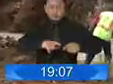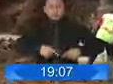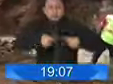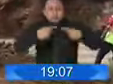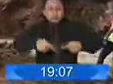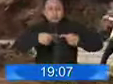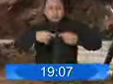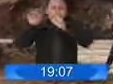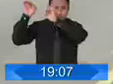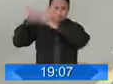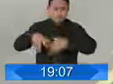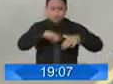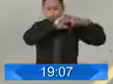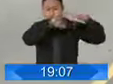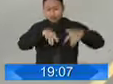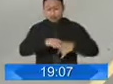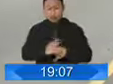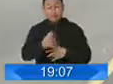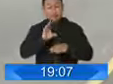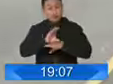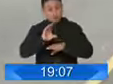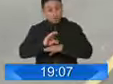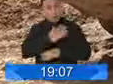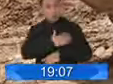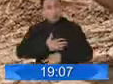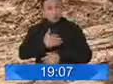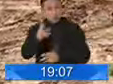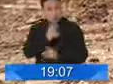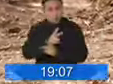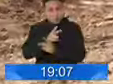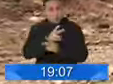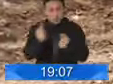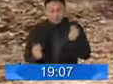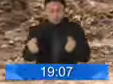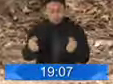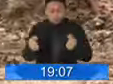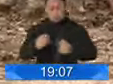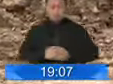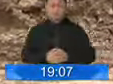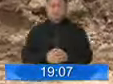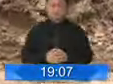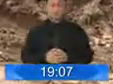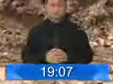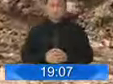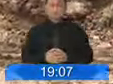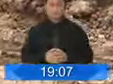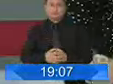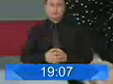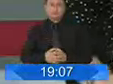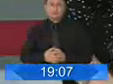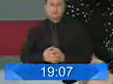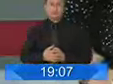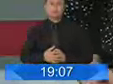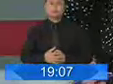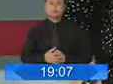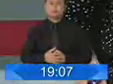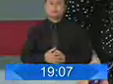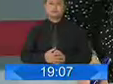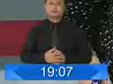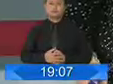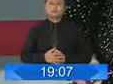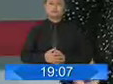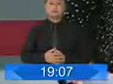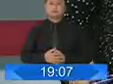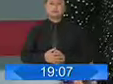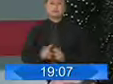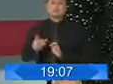se recomienda conducir con precaución. En Bolívar informó Darwin Altamirano. Habitantes de un